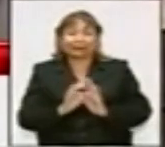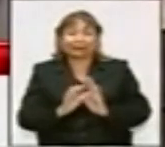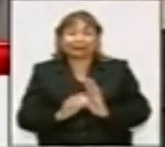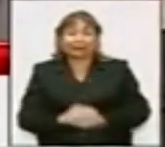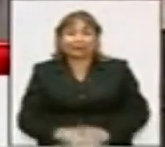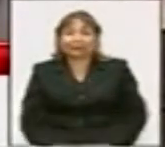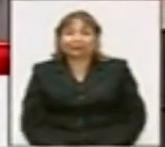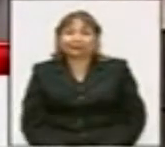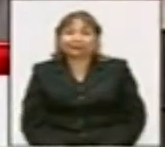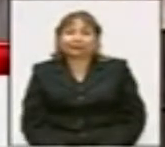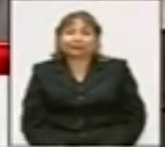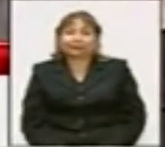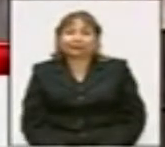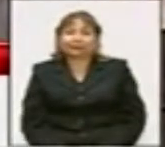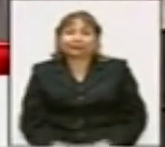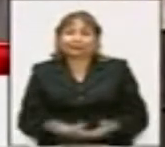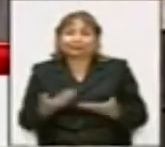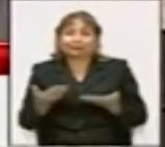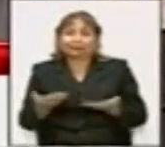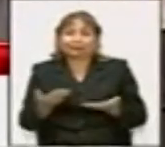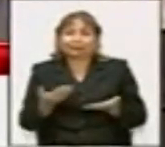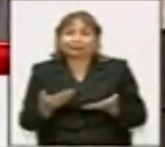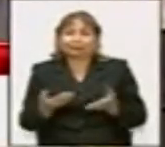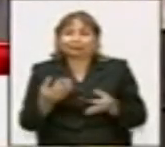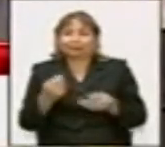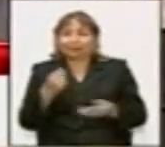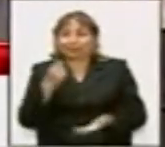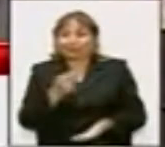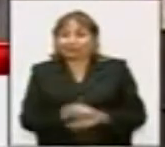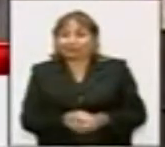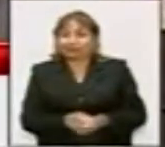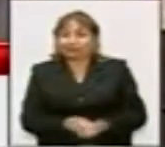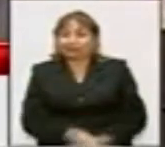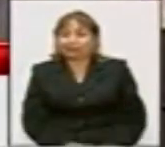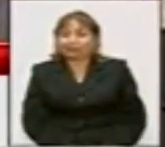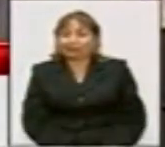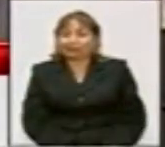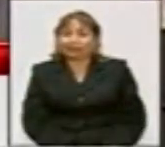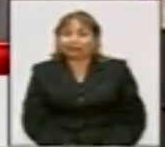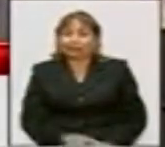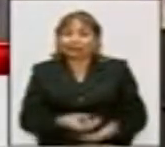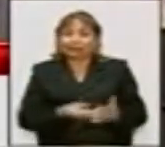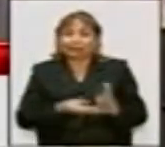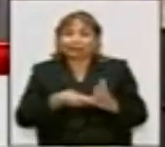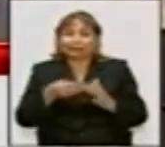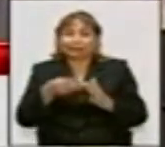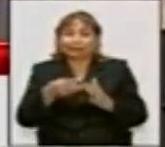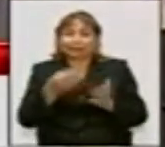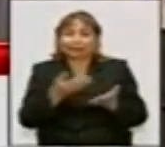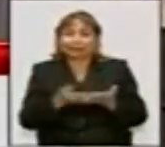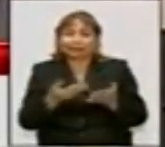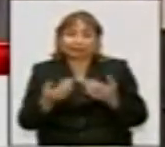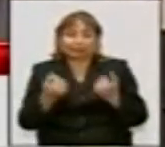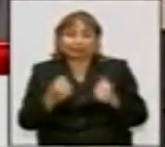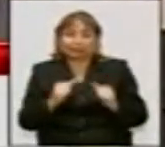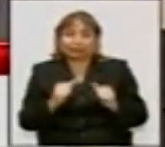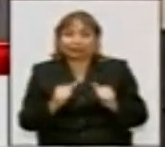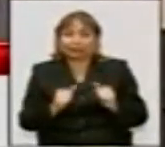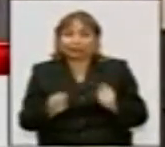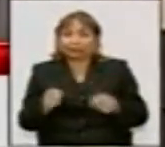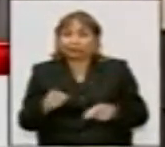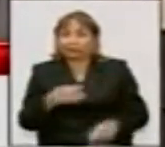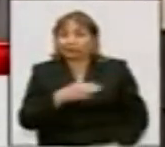y otorgarle al tribunal constitucional de manera preventiva la posibilidad de que cuando el presidente